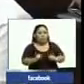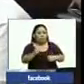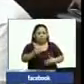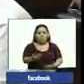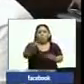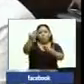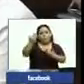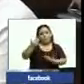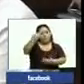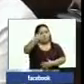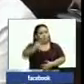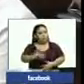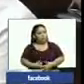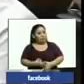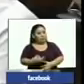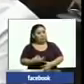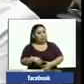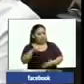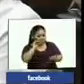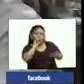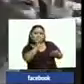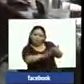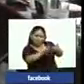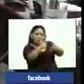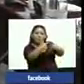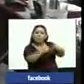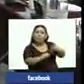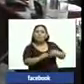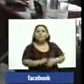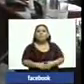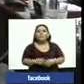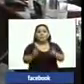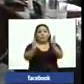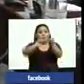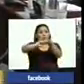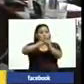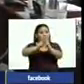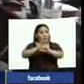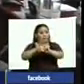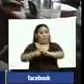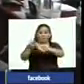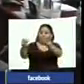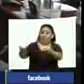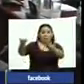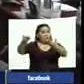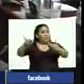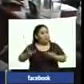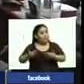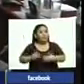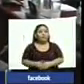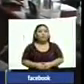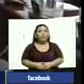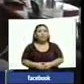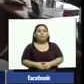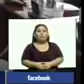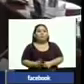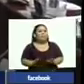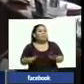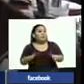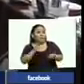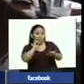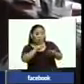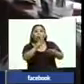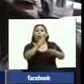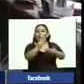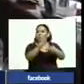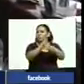digna del ser humano. Esto dice la Constitución. La última reforma que nos vendieron iba a ser la solución